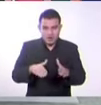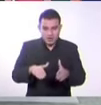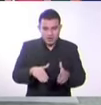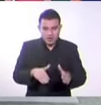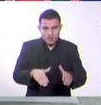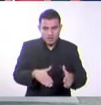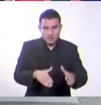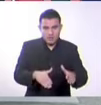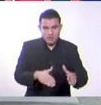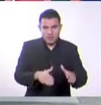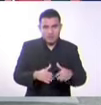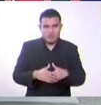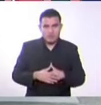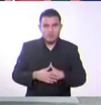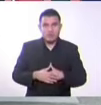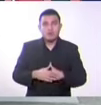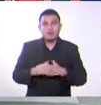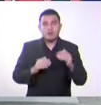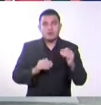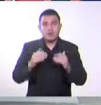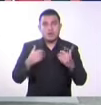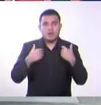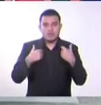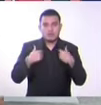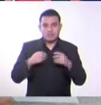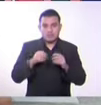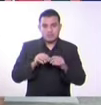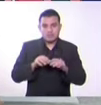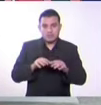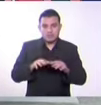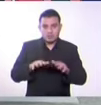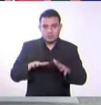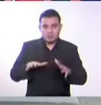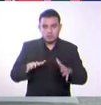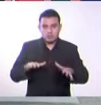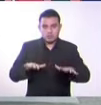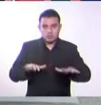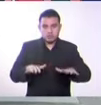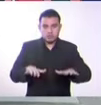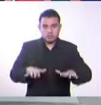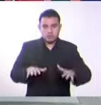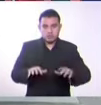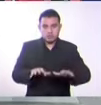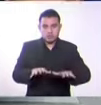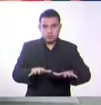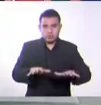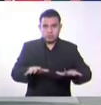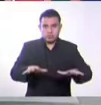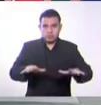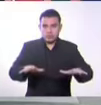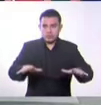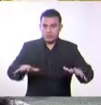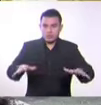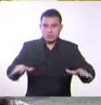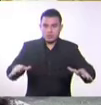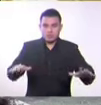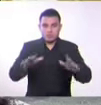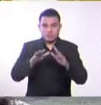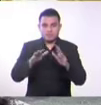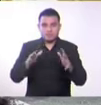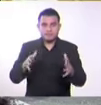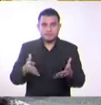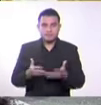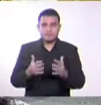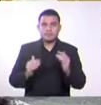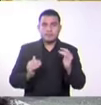río, la cuenca del río, pero también tiene esas vertientes que son como quebraditas que van por todo el mundo. O sea que